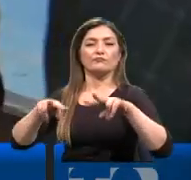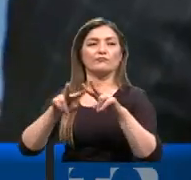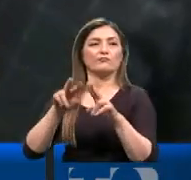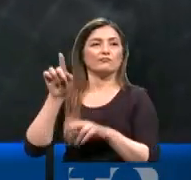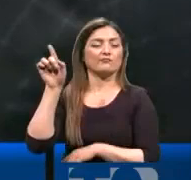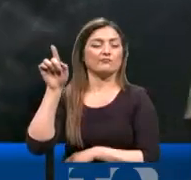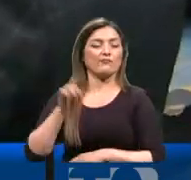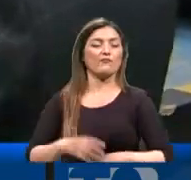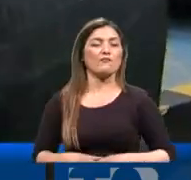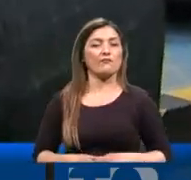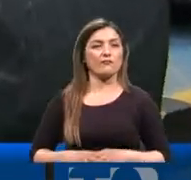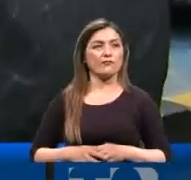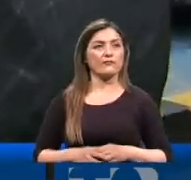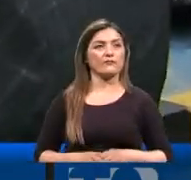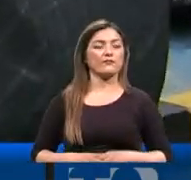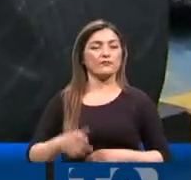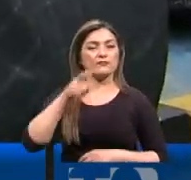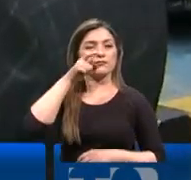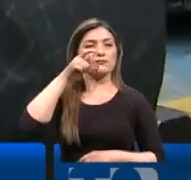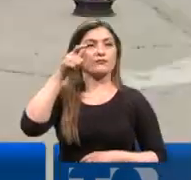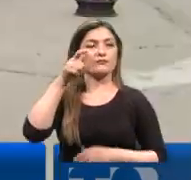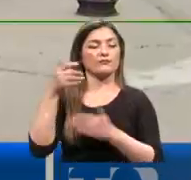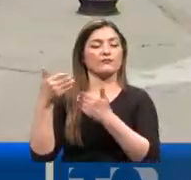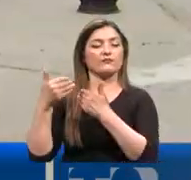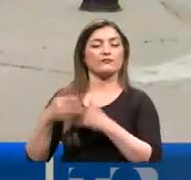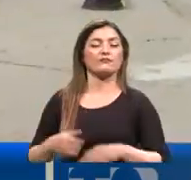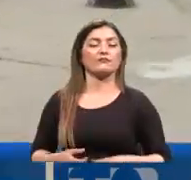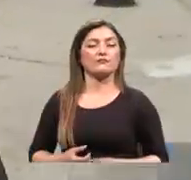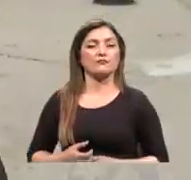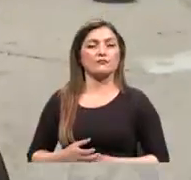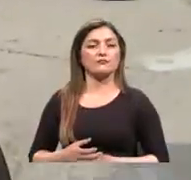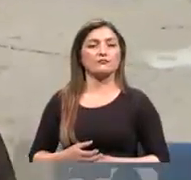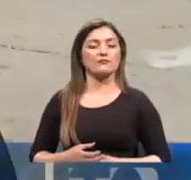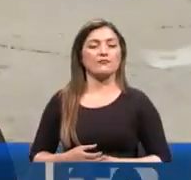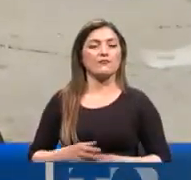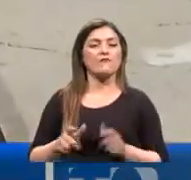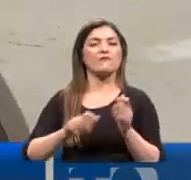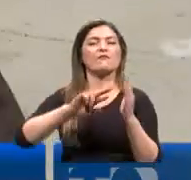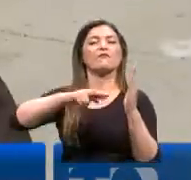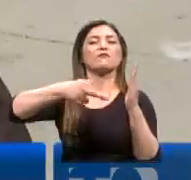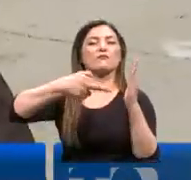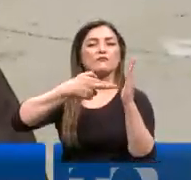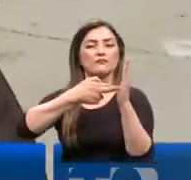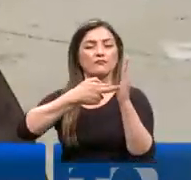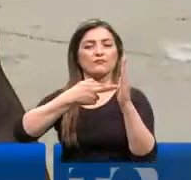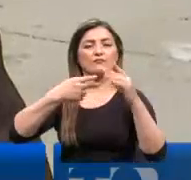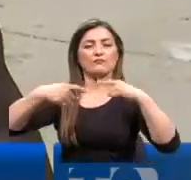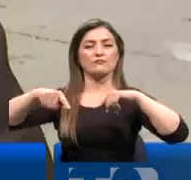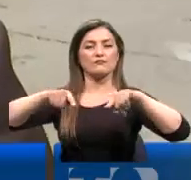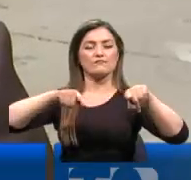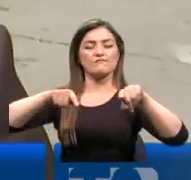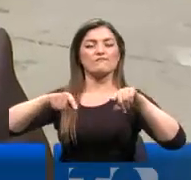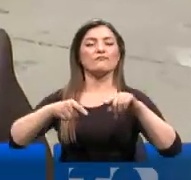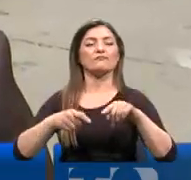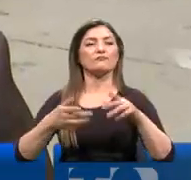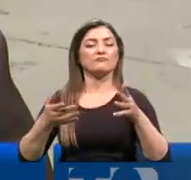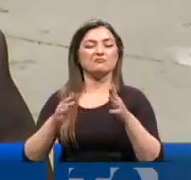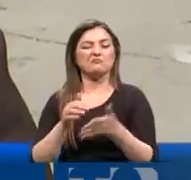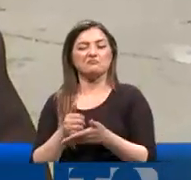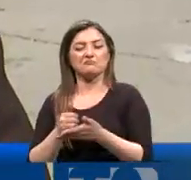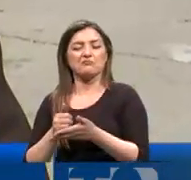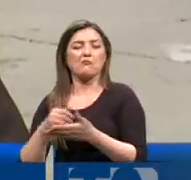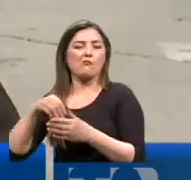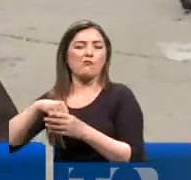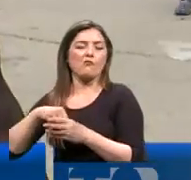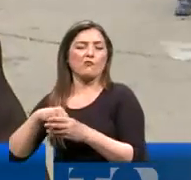Cevale. César Suárez es el fiscal del caso. Algunos de ellos cumplían el rol de jefe de compensación, otros en algún